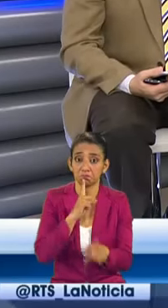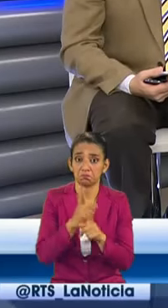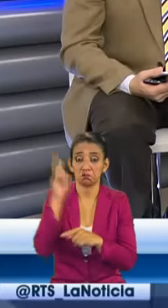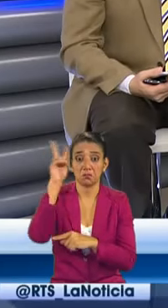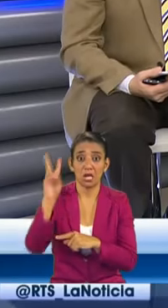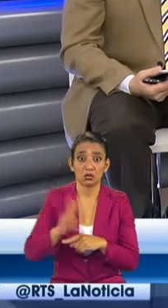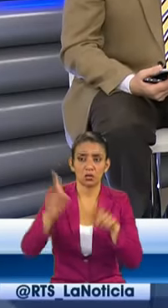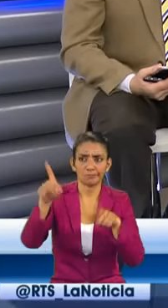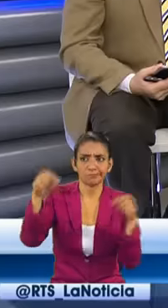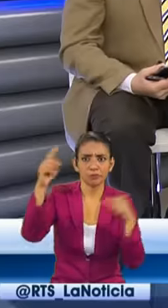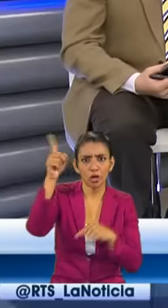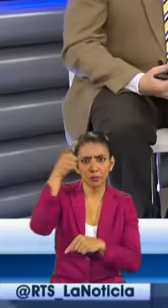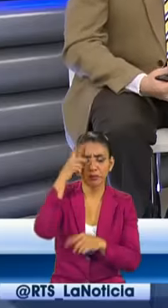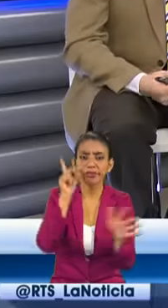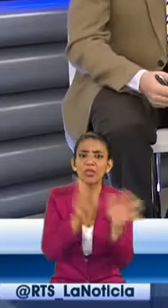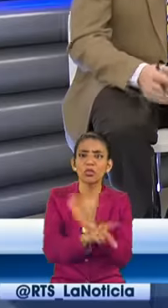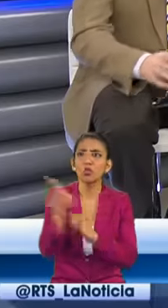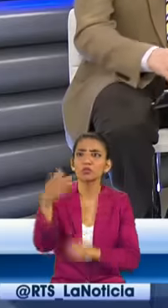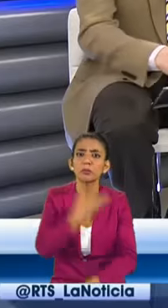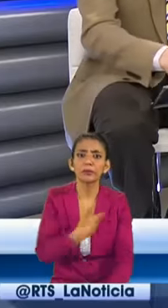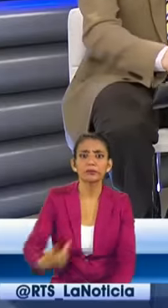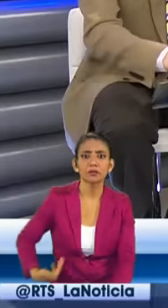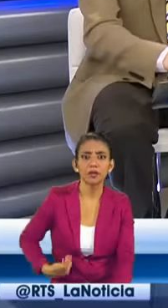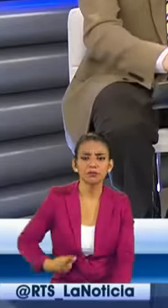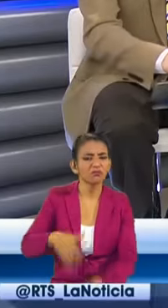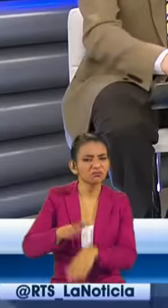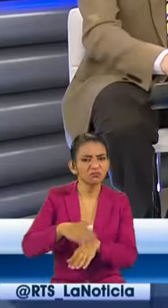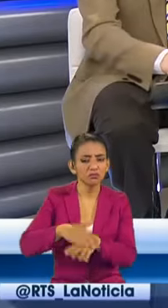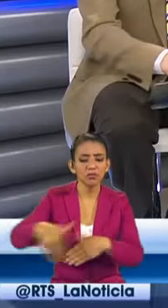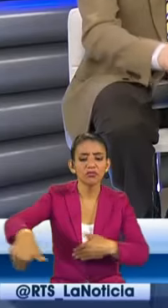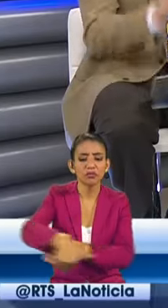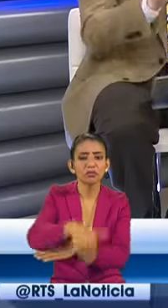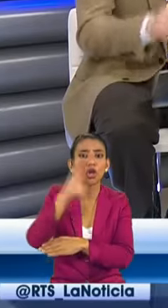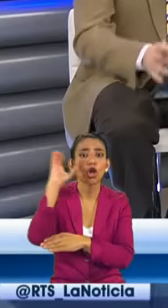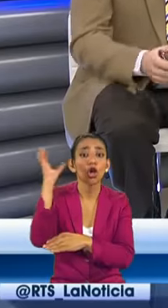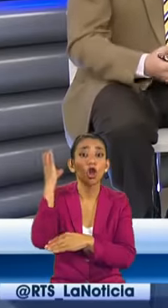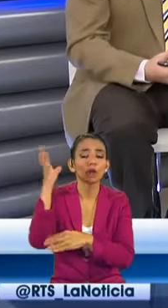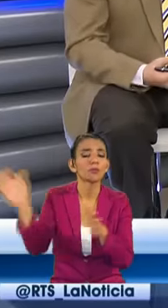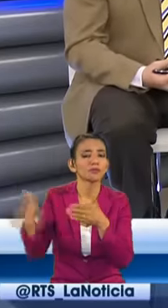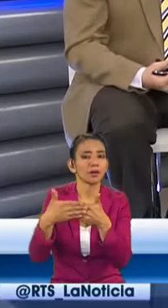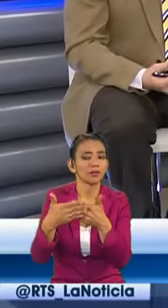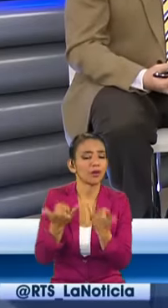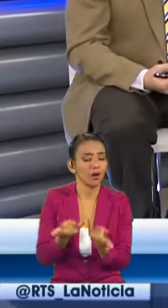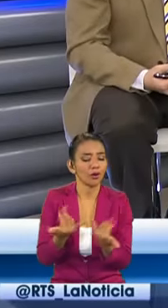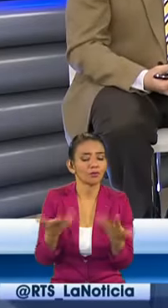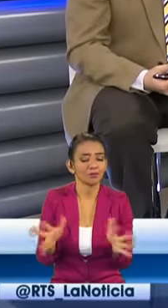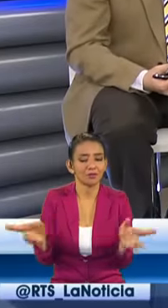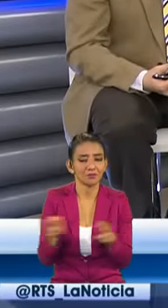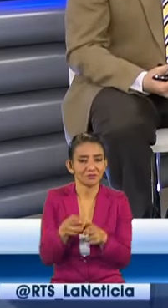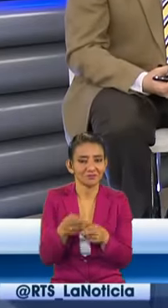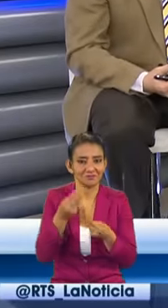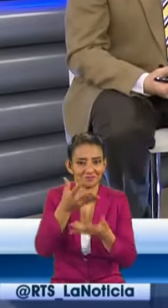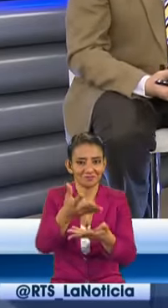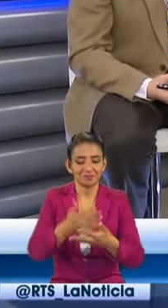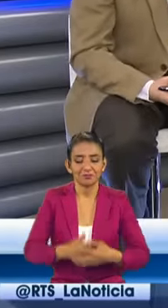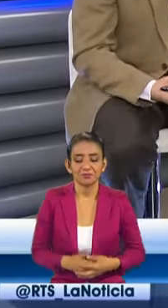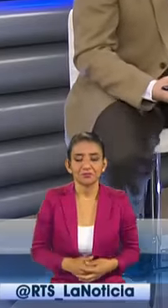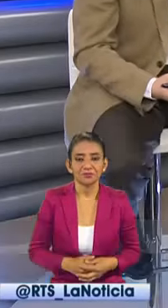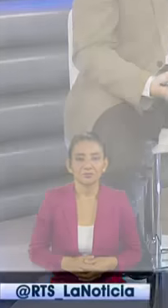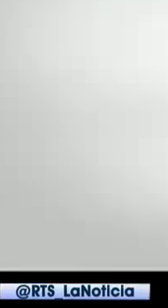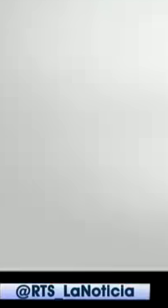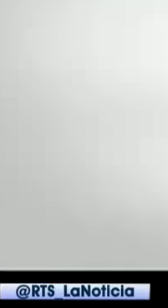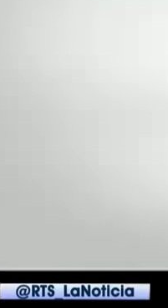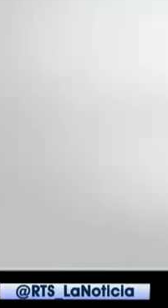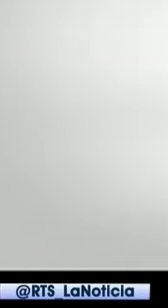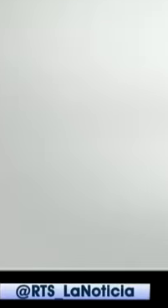oposición denunciará a Nicolás Maduro por mantener cerrada la frontera con Colombia. Estas y otras novedades en el informe de Infobae.